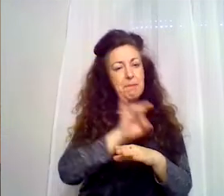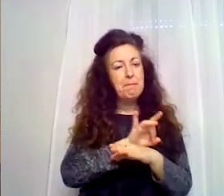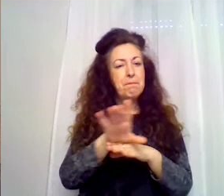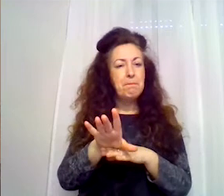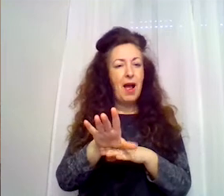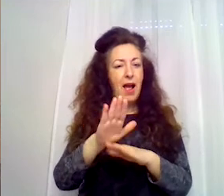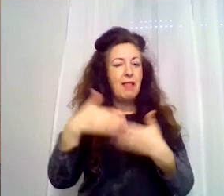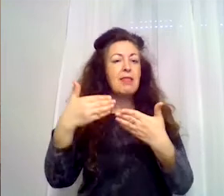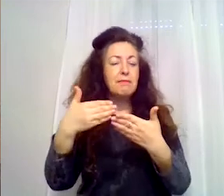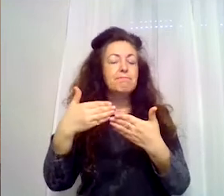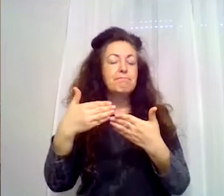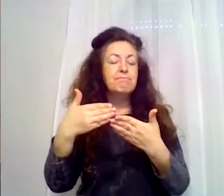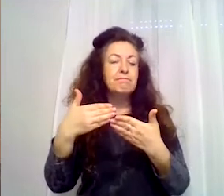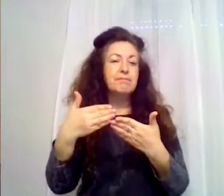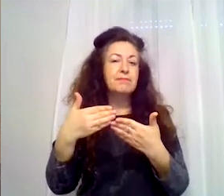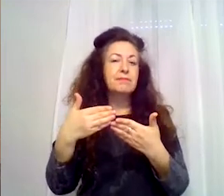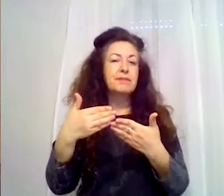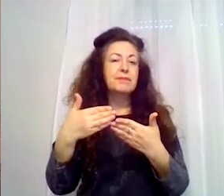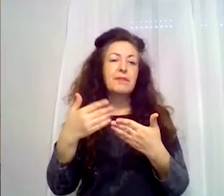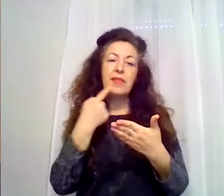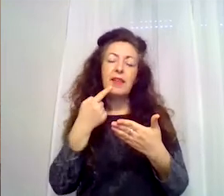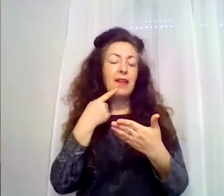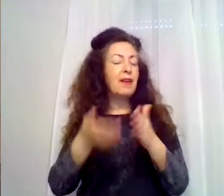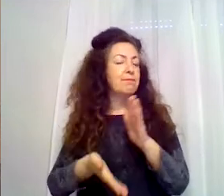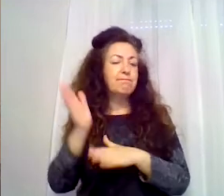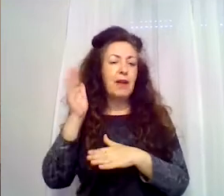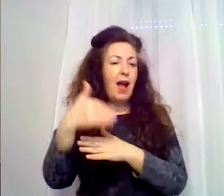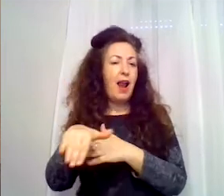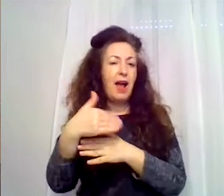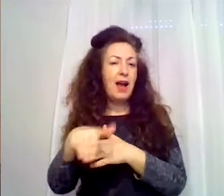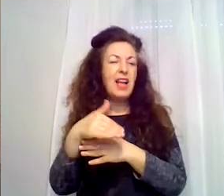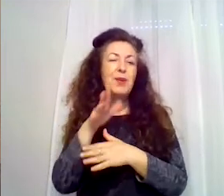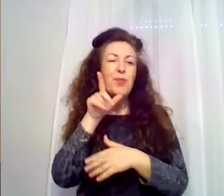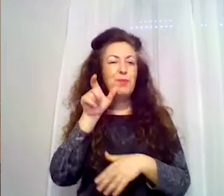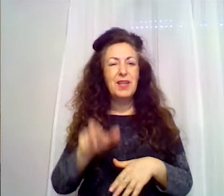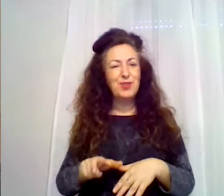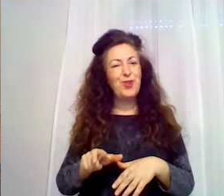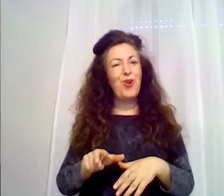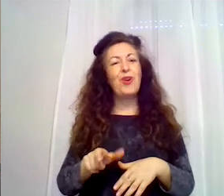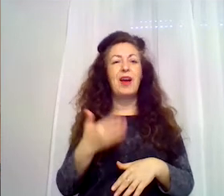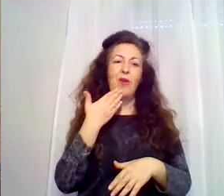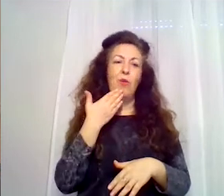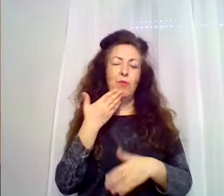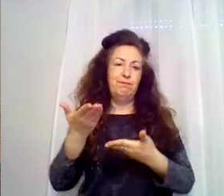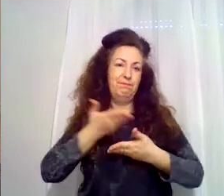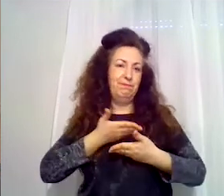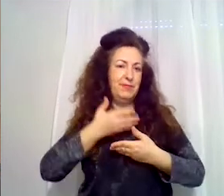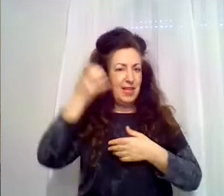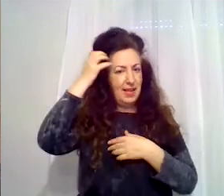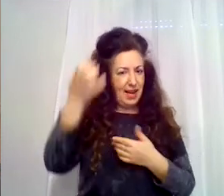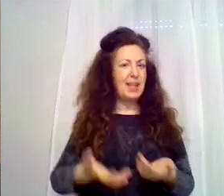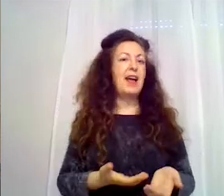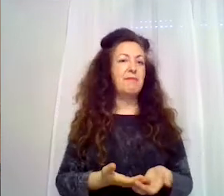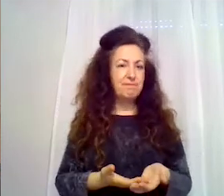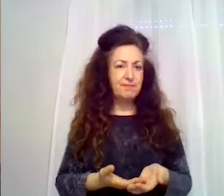servicio de la reina, pero que también pudo tener momentos buenos y momentos malos, es decir, momentos en que está bien visto por la reina y momentos